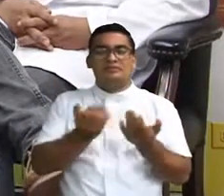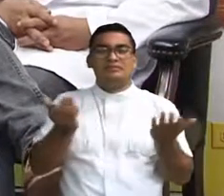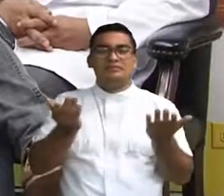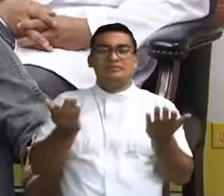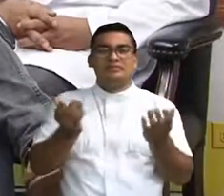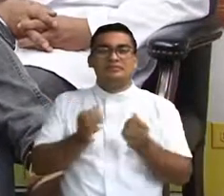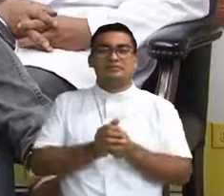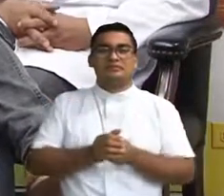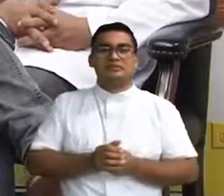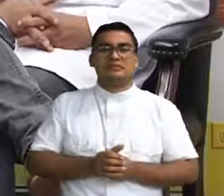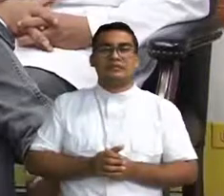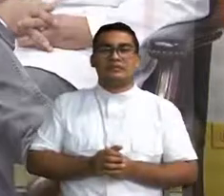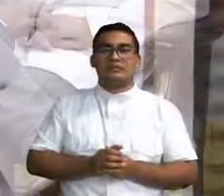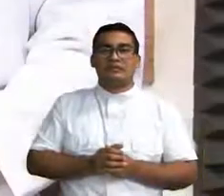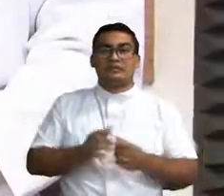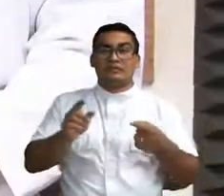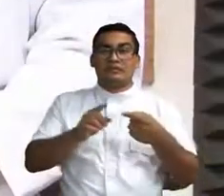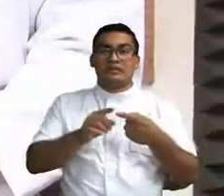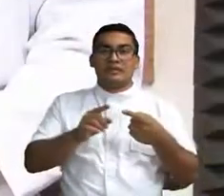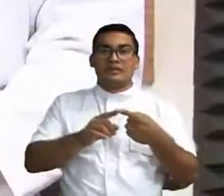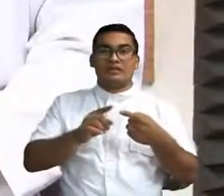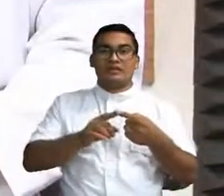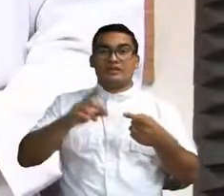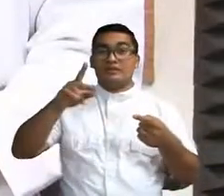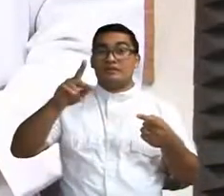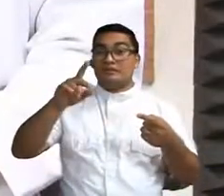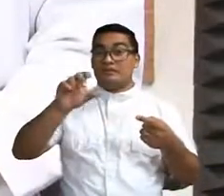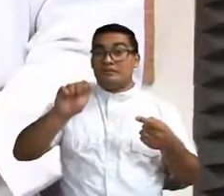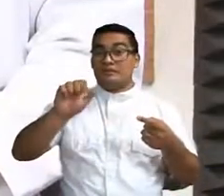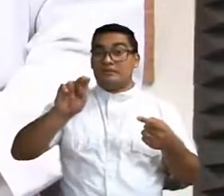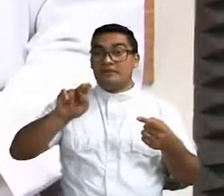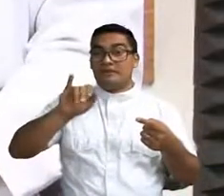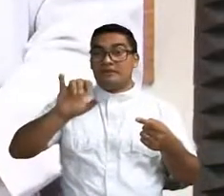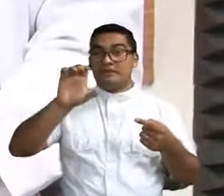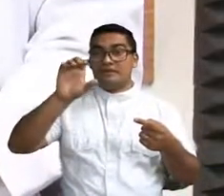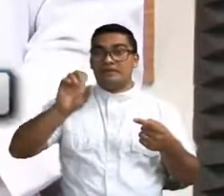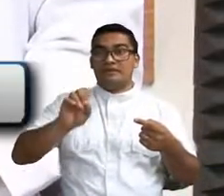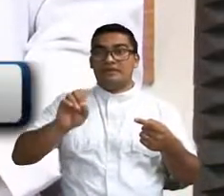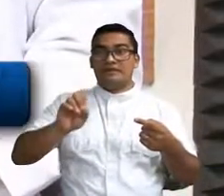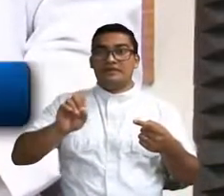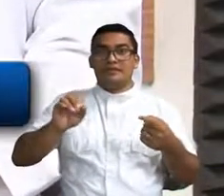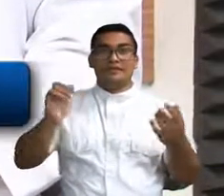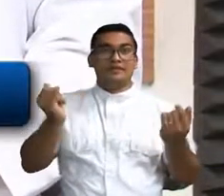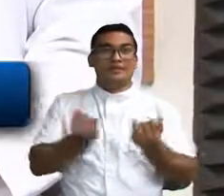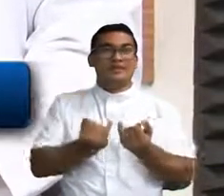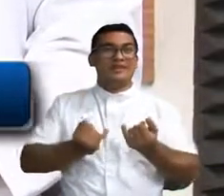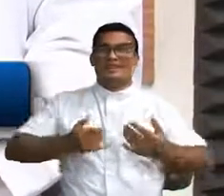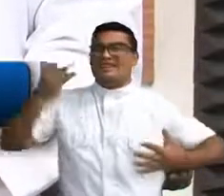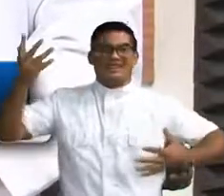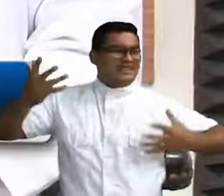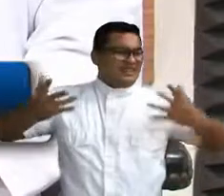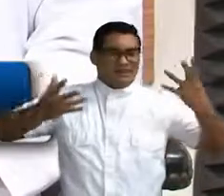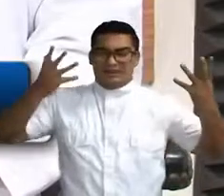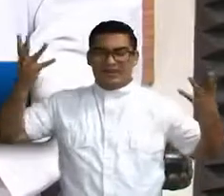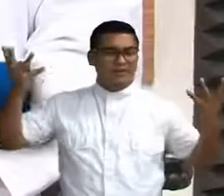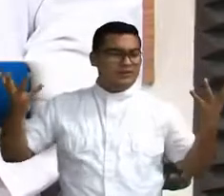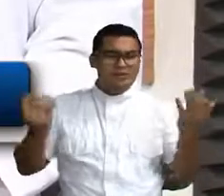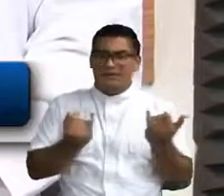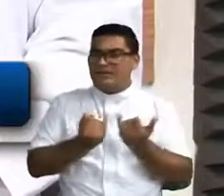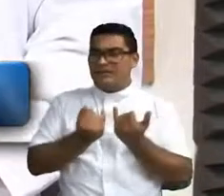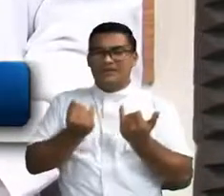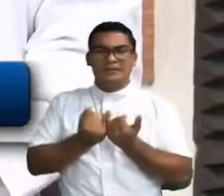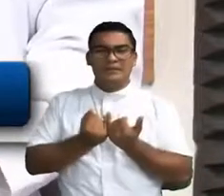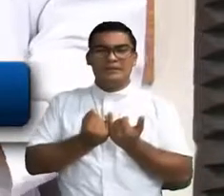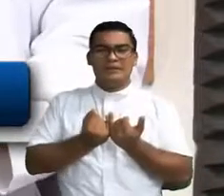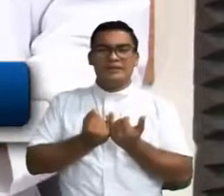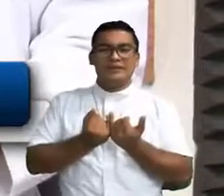Ok, ansiedad. El ataque de pánico ya es como la parte última de la ansiedad, porque comienza a